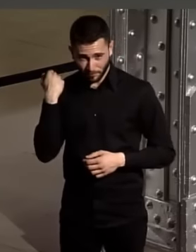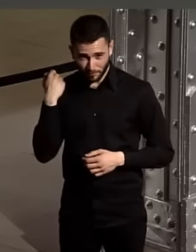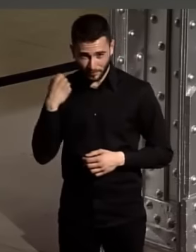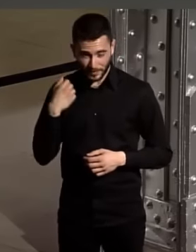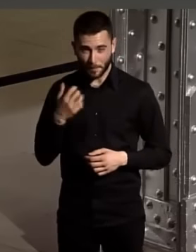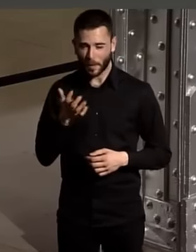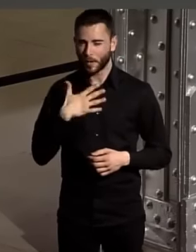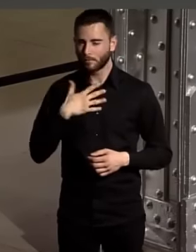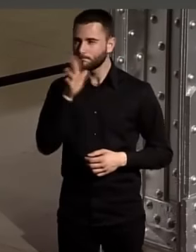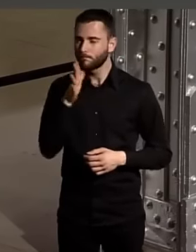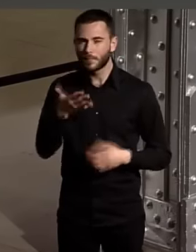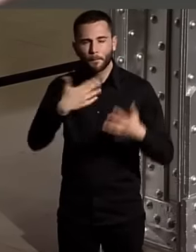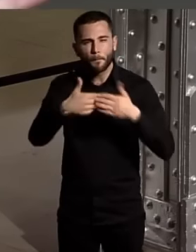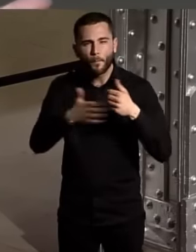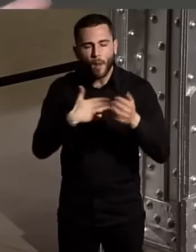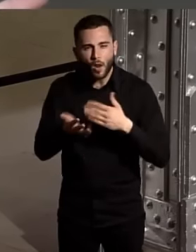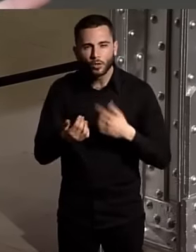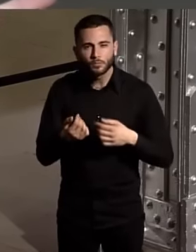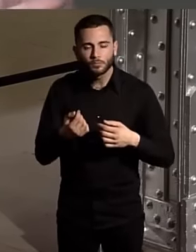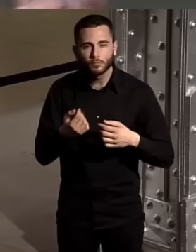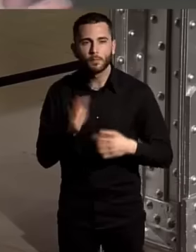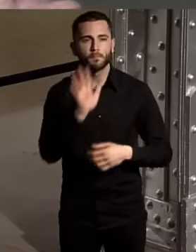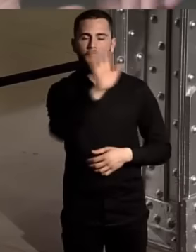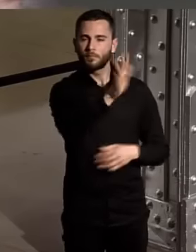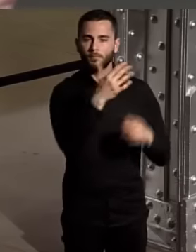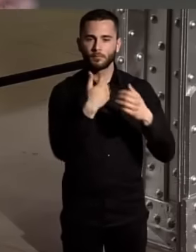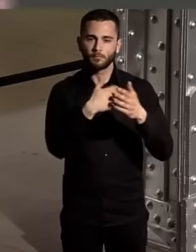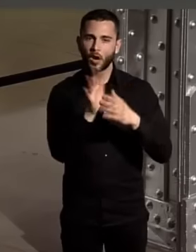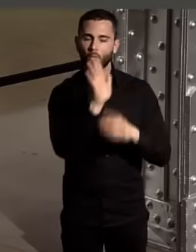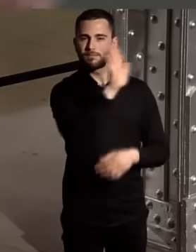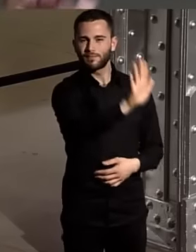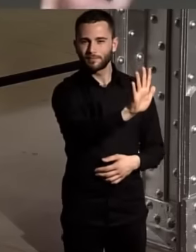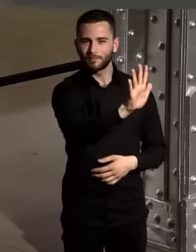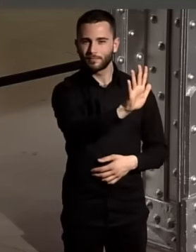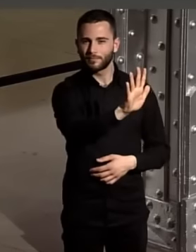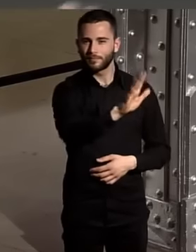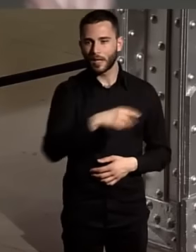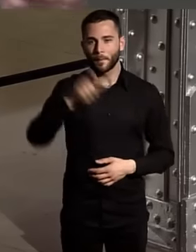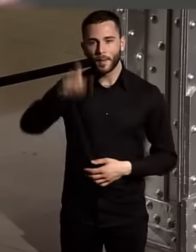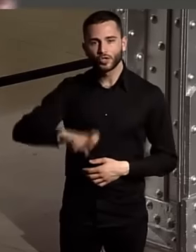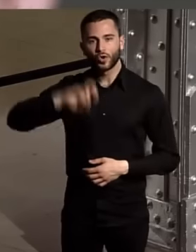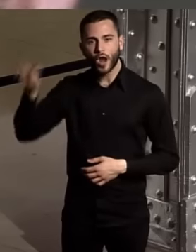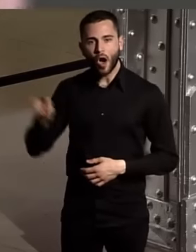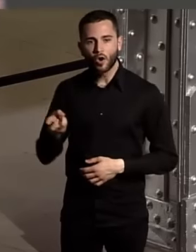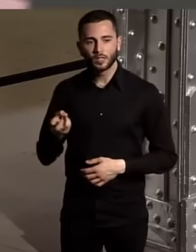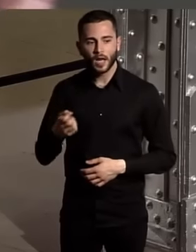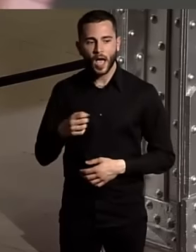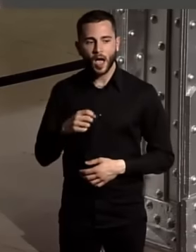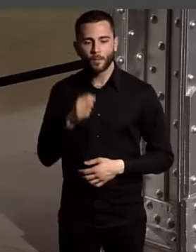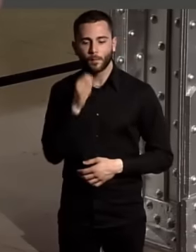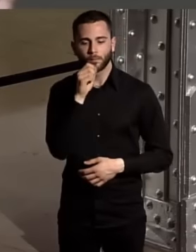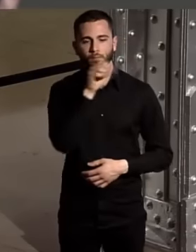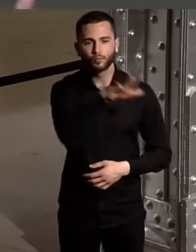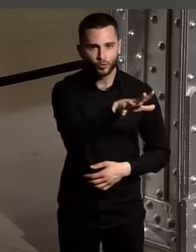manos es decir alguien ponía su mano y otra persona soplaba un un pigmento